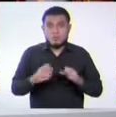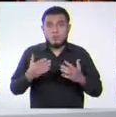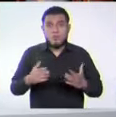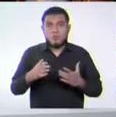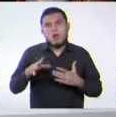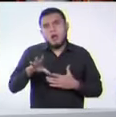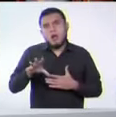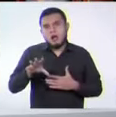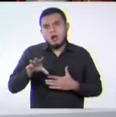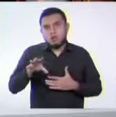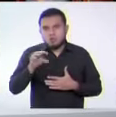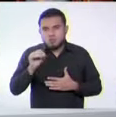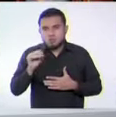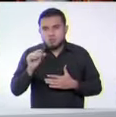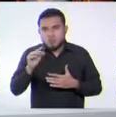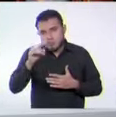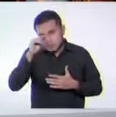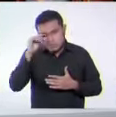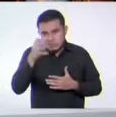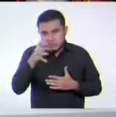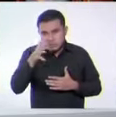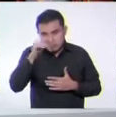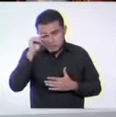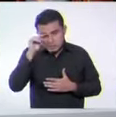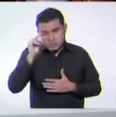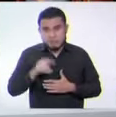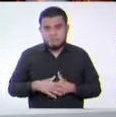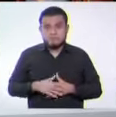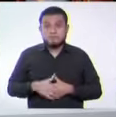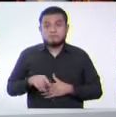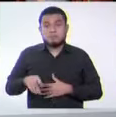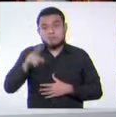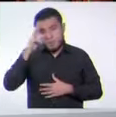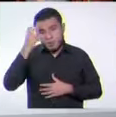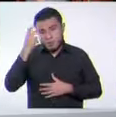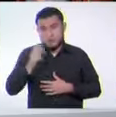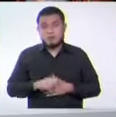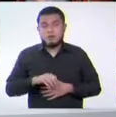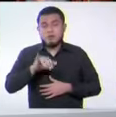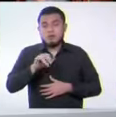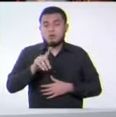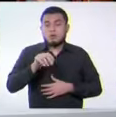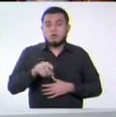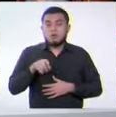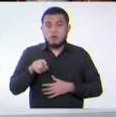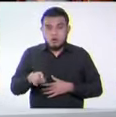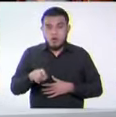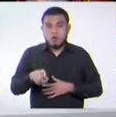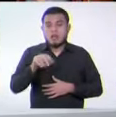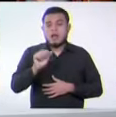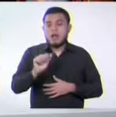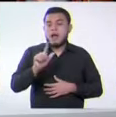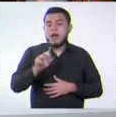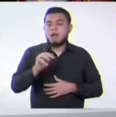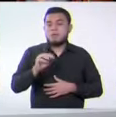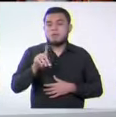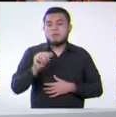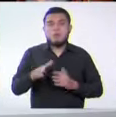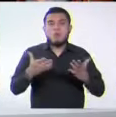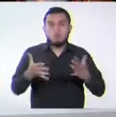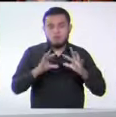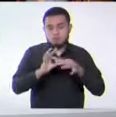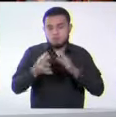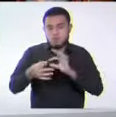azul oscuro a casi negro. Esto quiere decir de que el yodo reacciona con el almidón, debido a que forma cadenas de